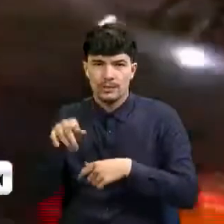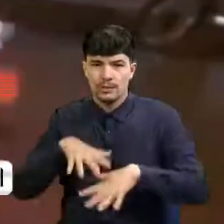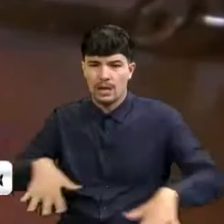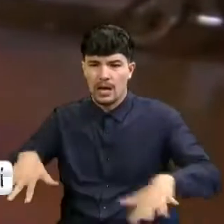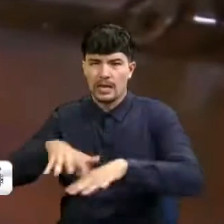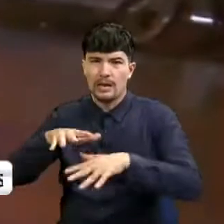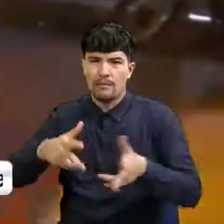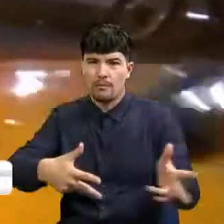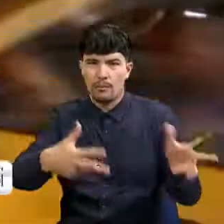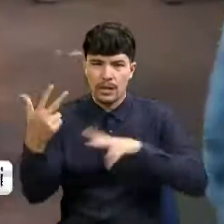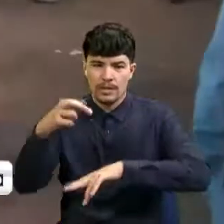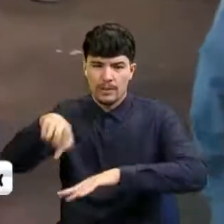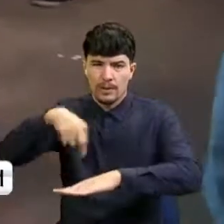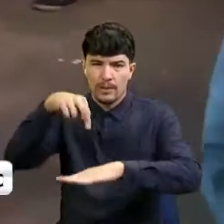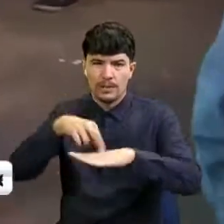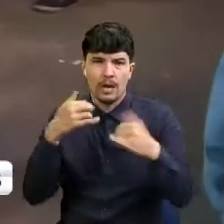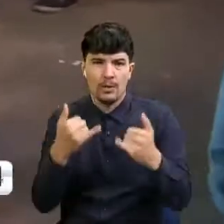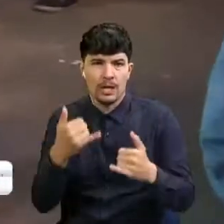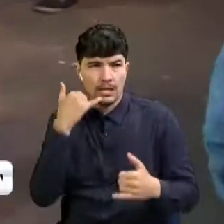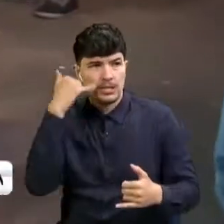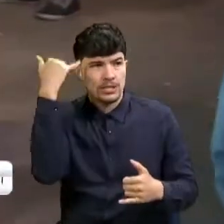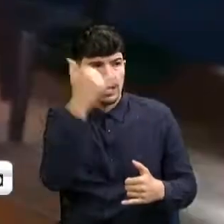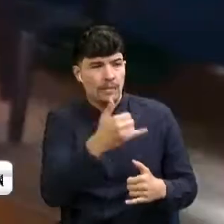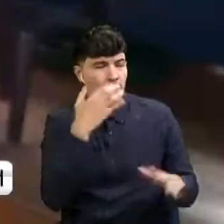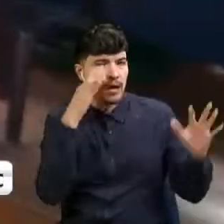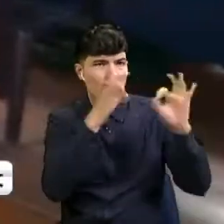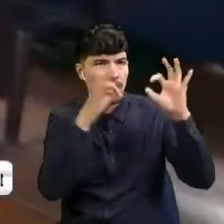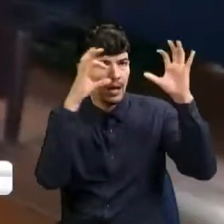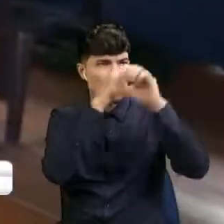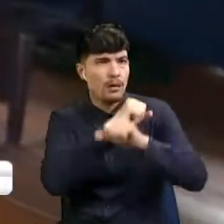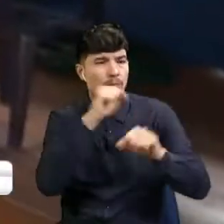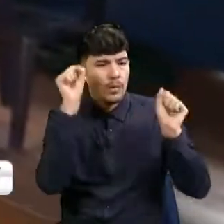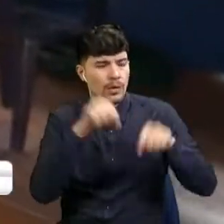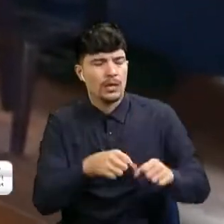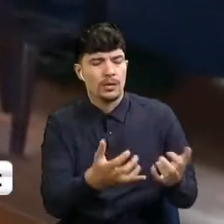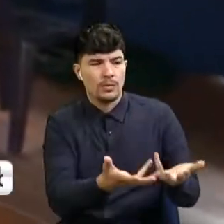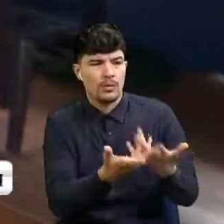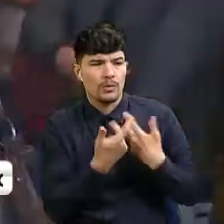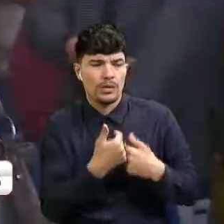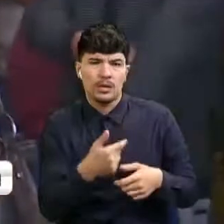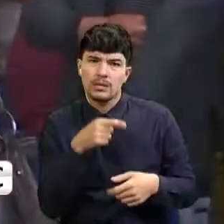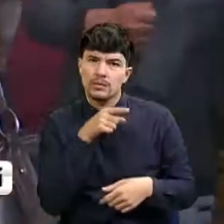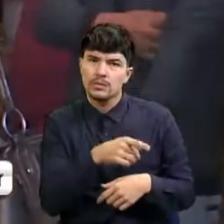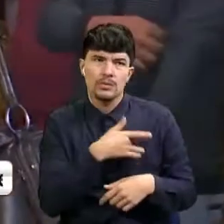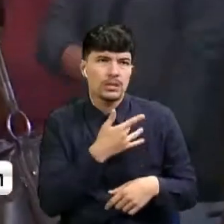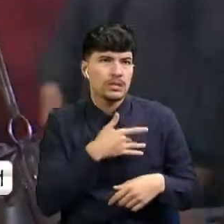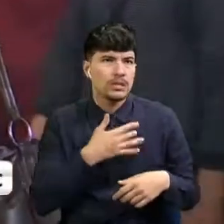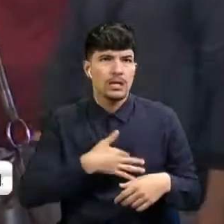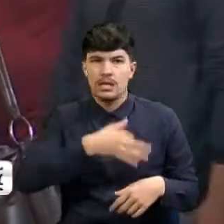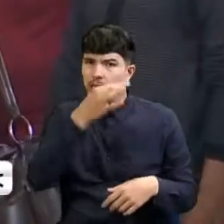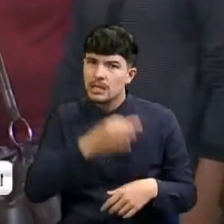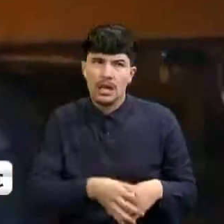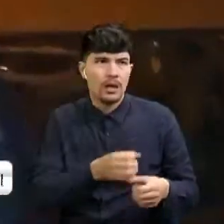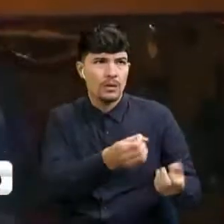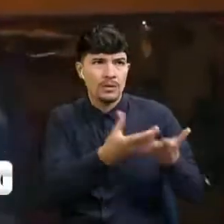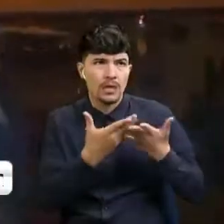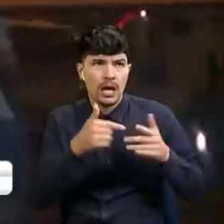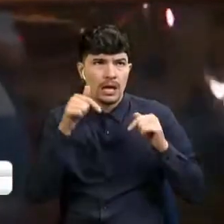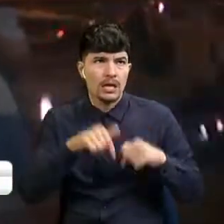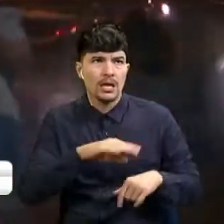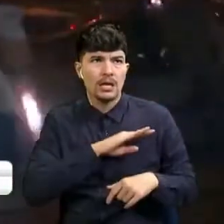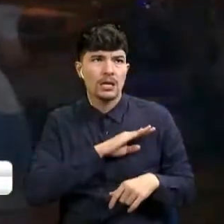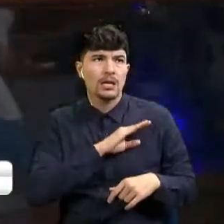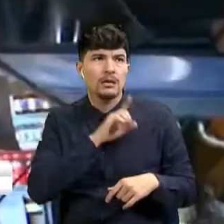puente de Provenza se comunicaron con el ente nocturno para contarnos que se sienten indignados por el trato que les está dando la alcaldía